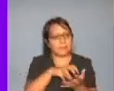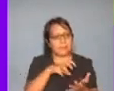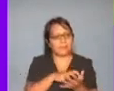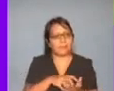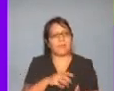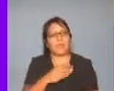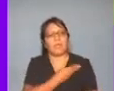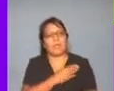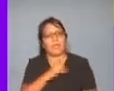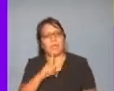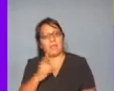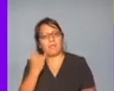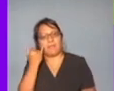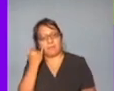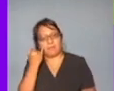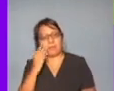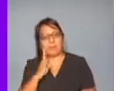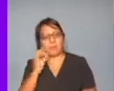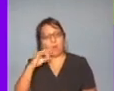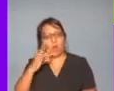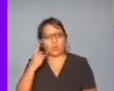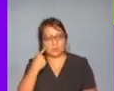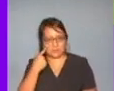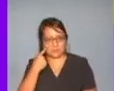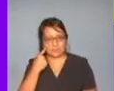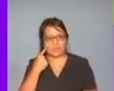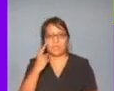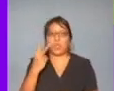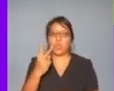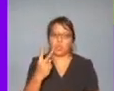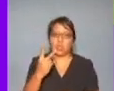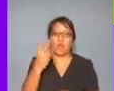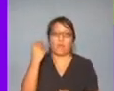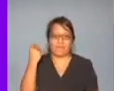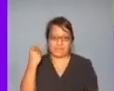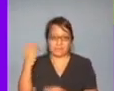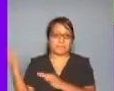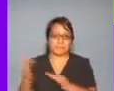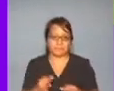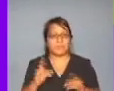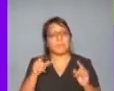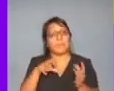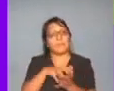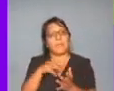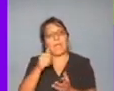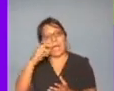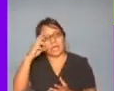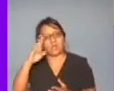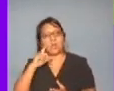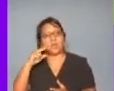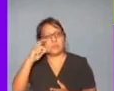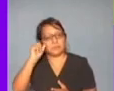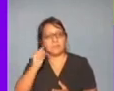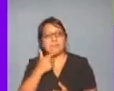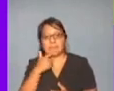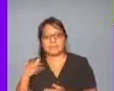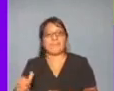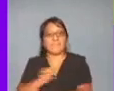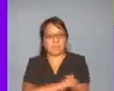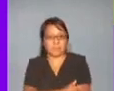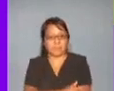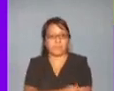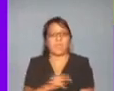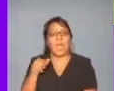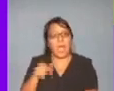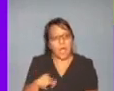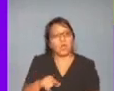las frecuencias diarias para tener 2 por día. Y en el caso de Aerolíneas también lo viene viene haciendo de esa manera. Es decir, Jujuy está siendo